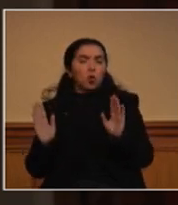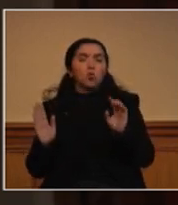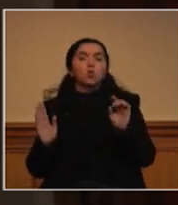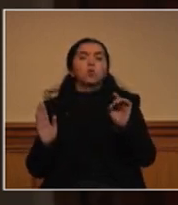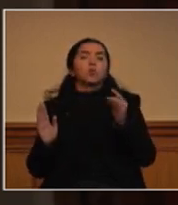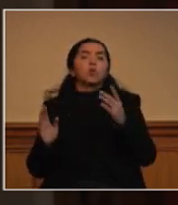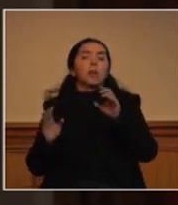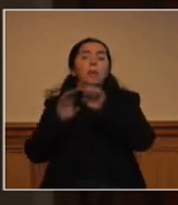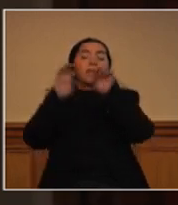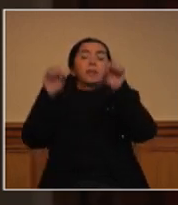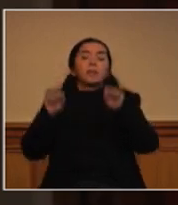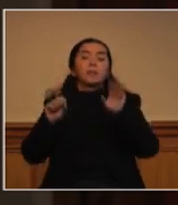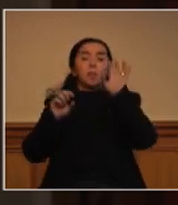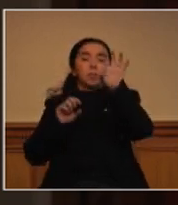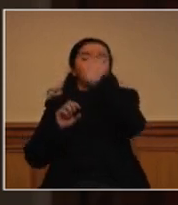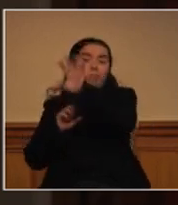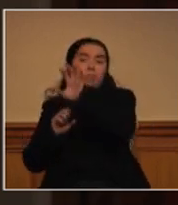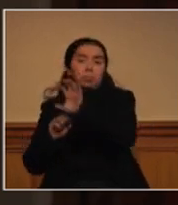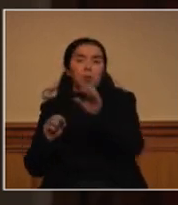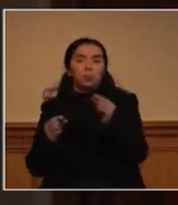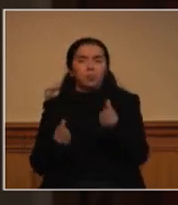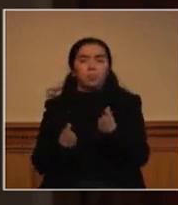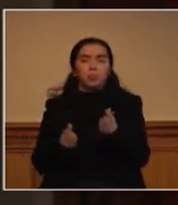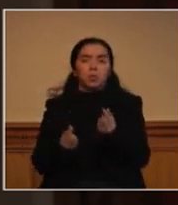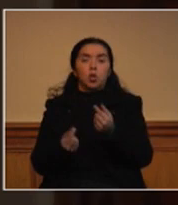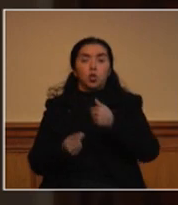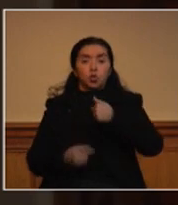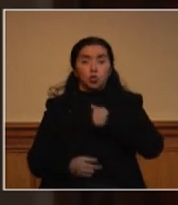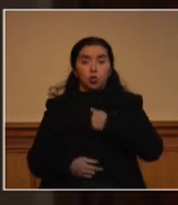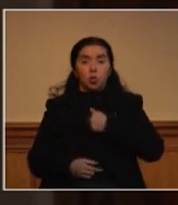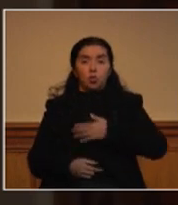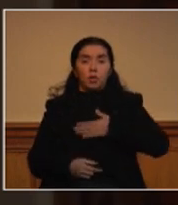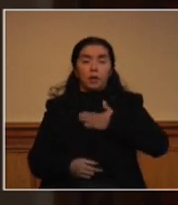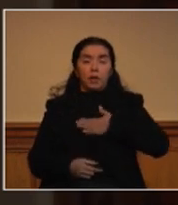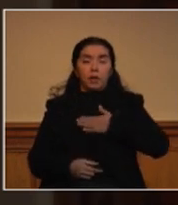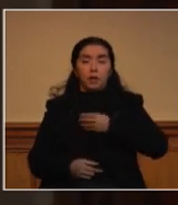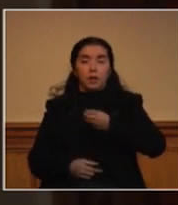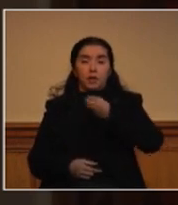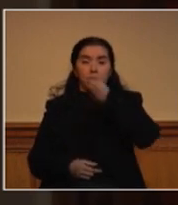que el sistema nos da. Yo querer comer.